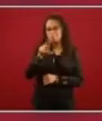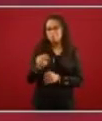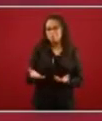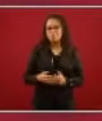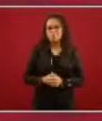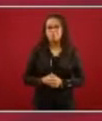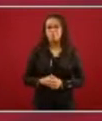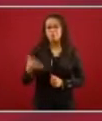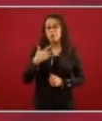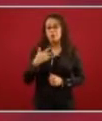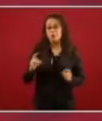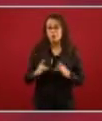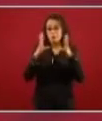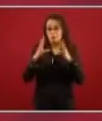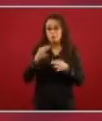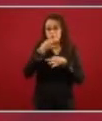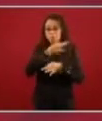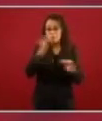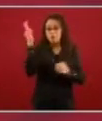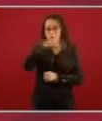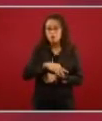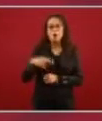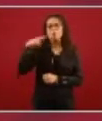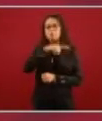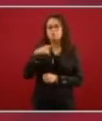Sale una noticia falsa, de inmediato